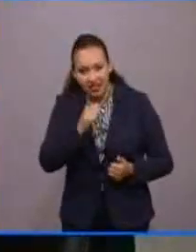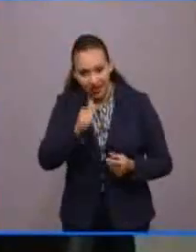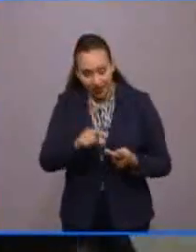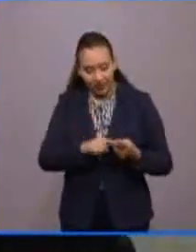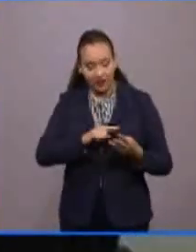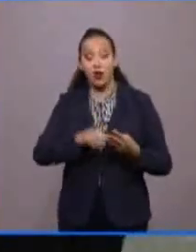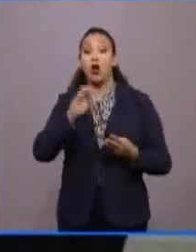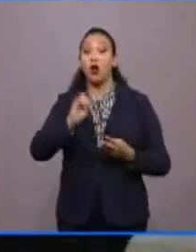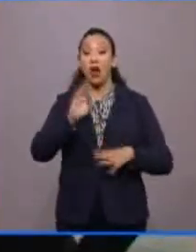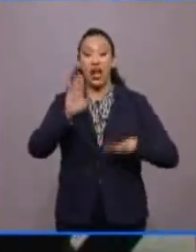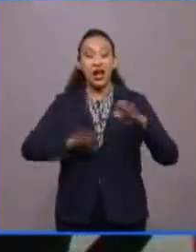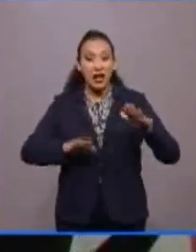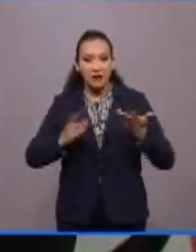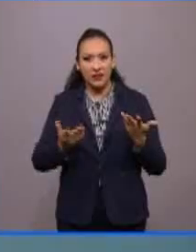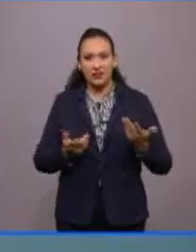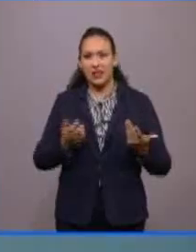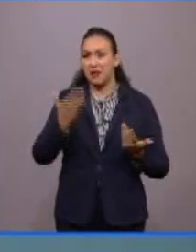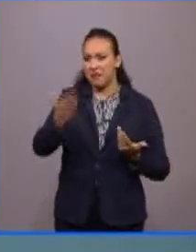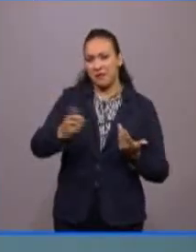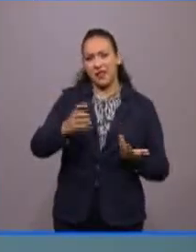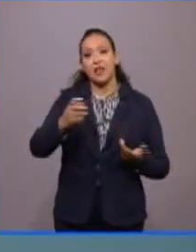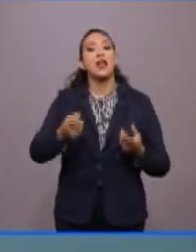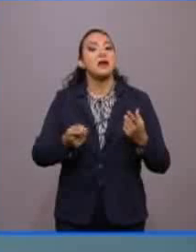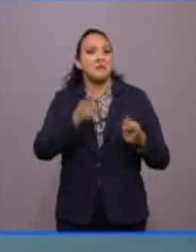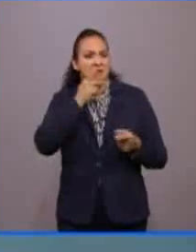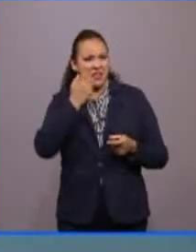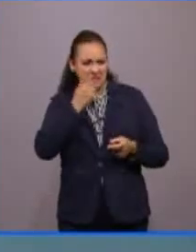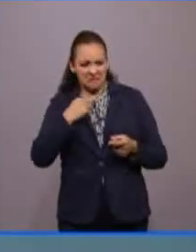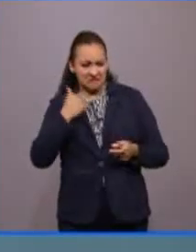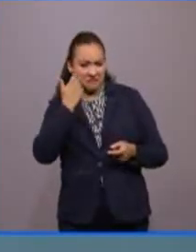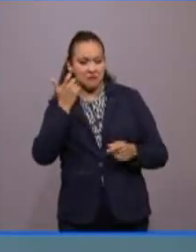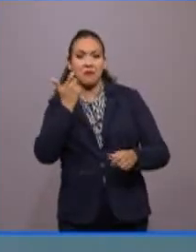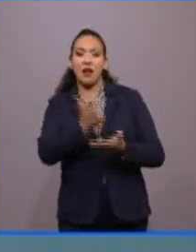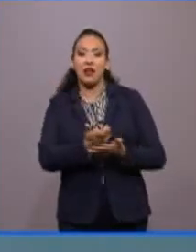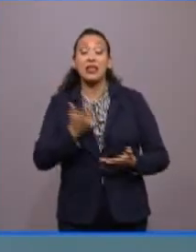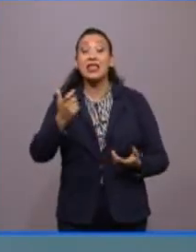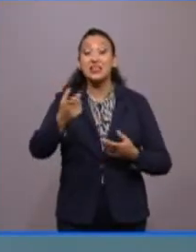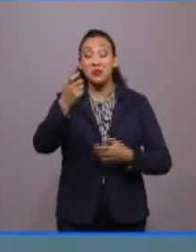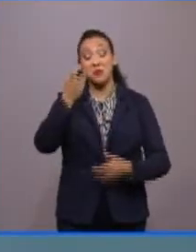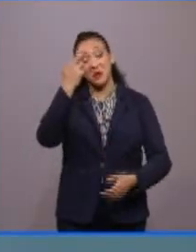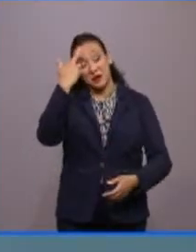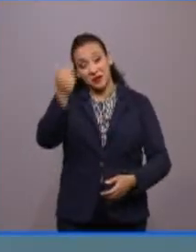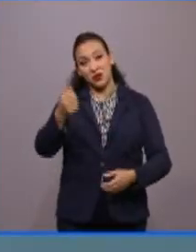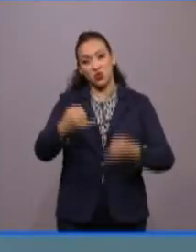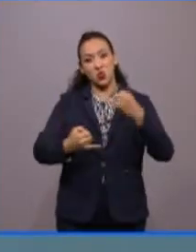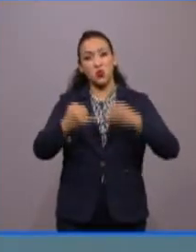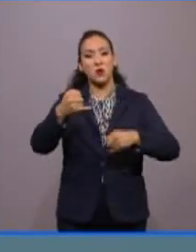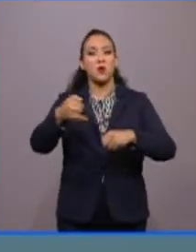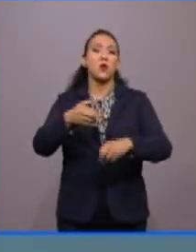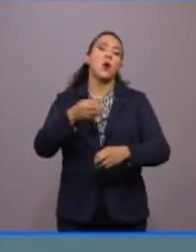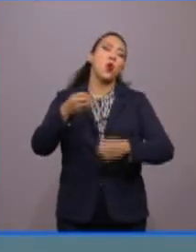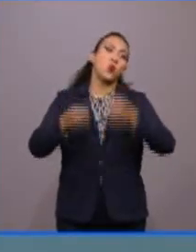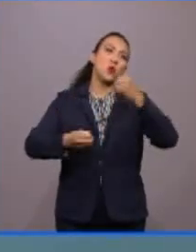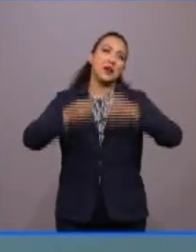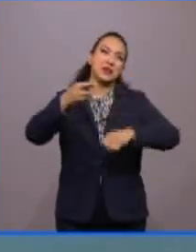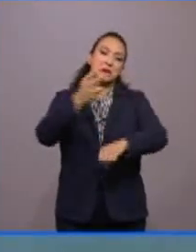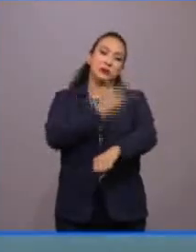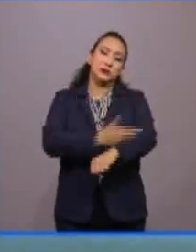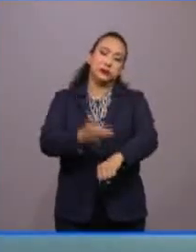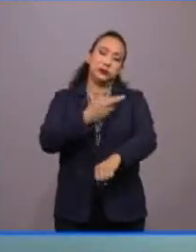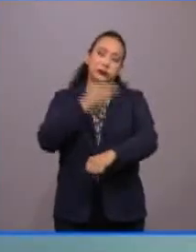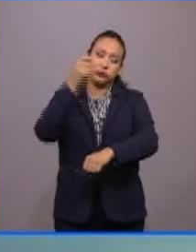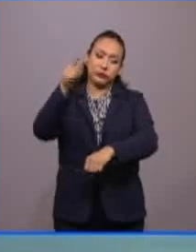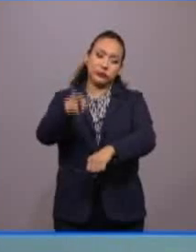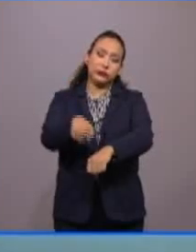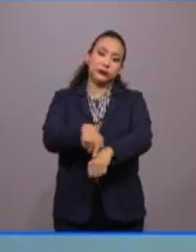la negativa a exigirlas. Pero aquí tenemos que hablar en torno a los niños, no en